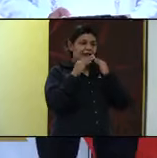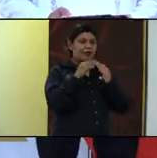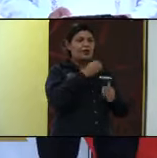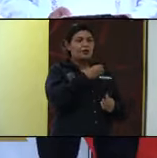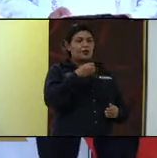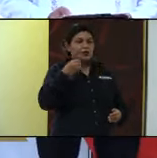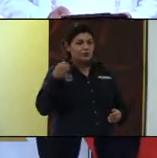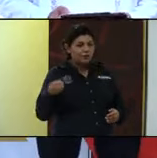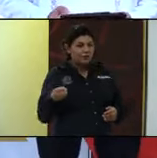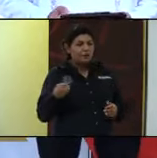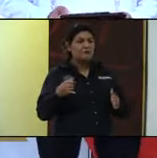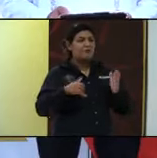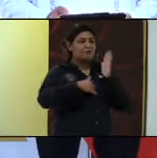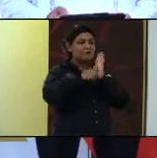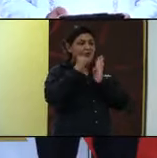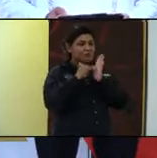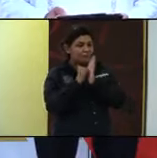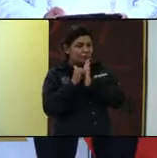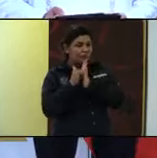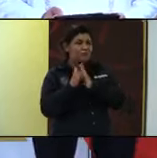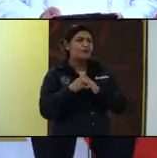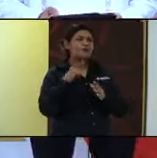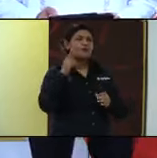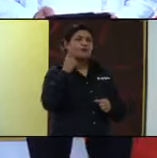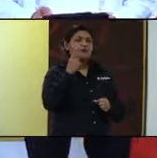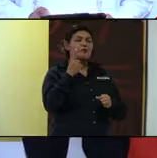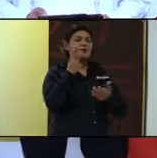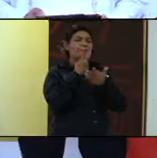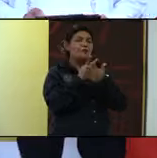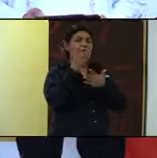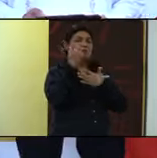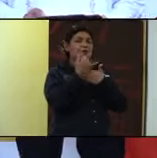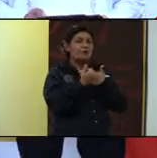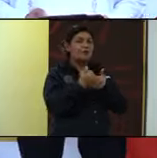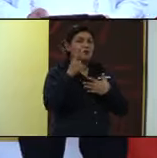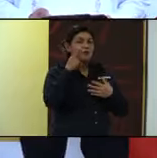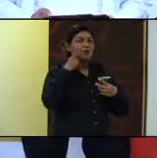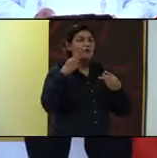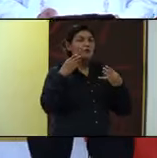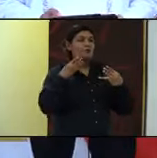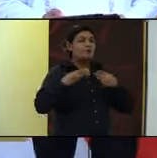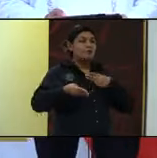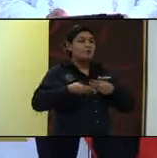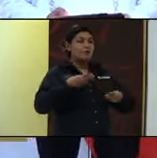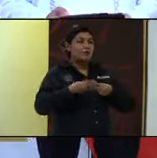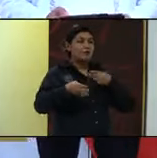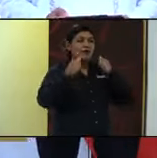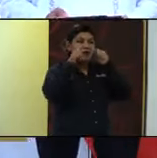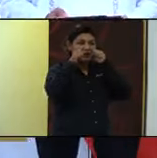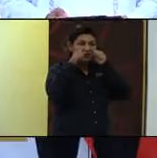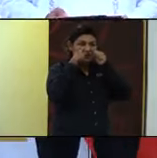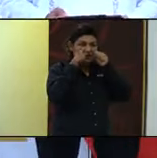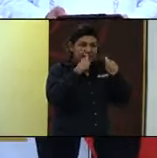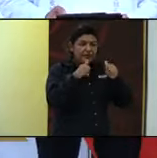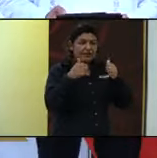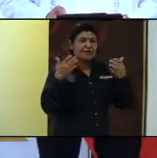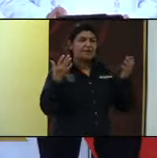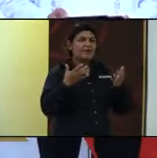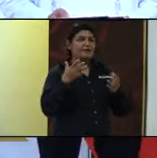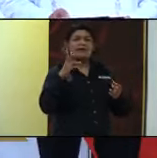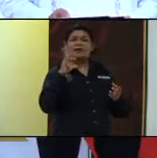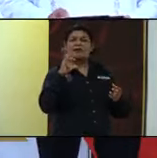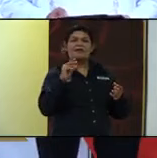organizada, estructurada, con un proyecto, con un modelo de atención que funcione para que ya no la cierren